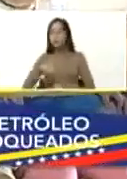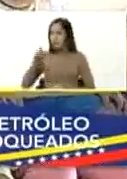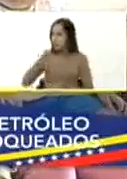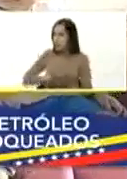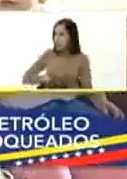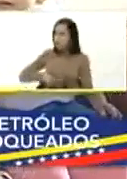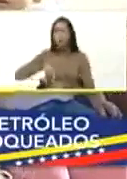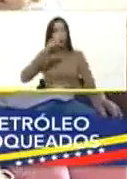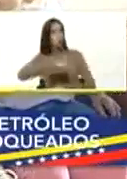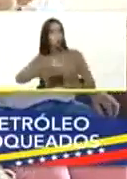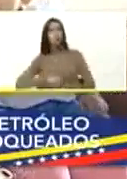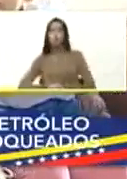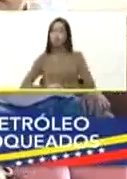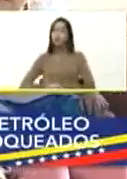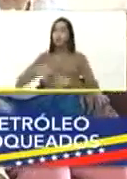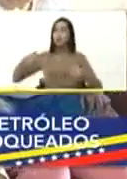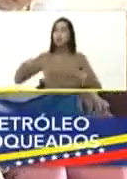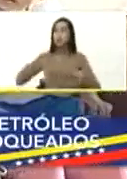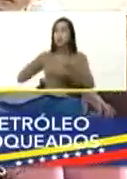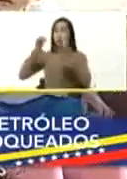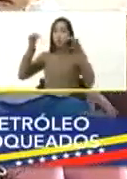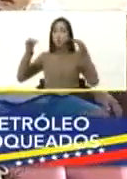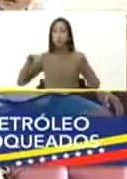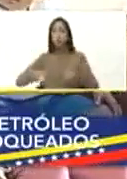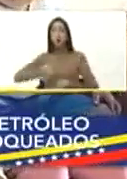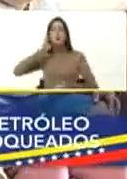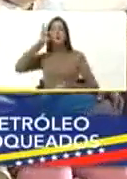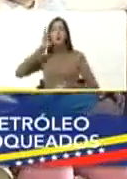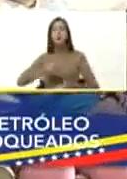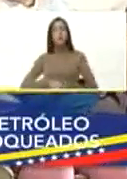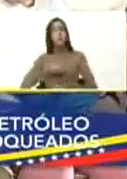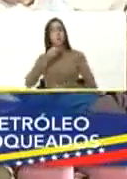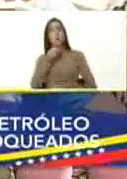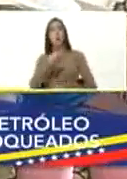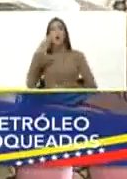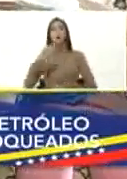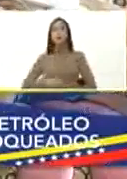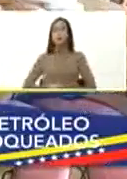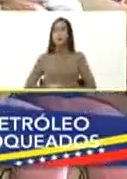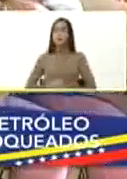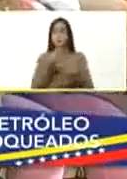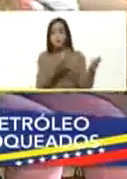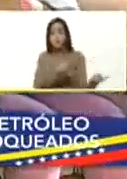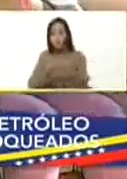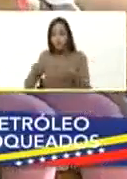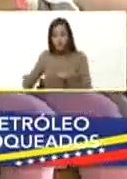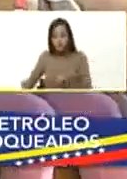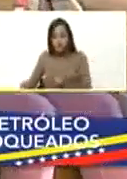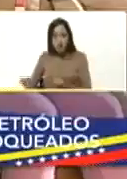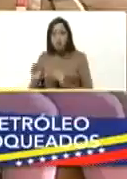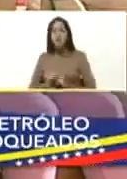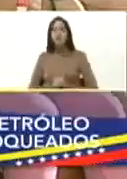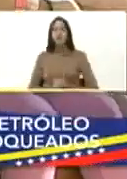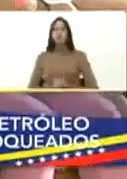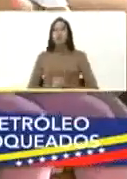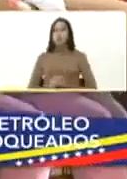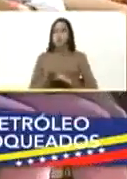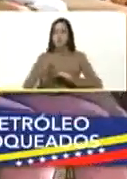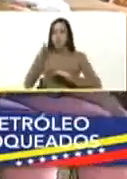ese cafecito. ¿Qué te parece, Ricardo? Muchísimas gracias, presidente. De verdad, bueno, darle la bienvenida al